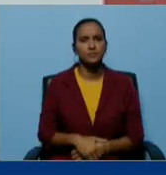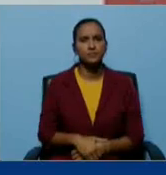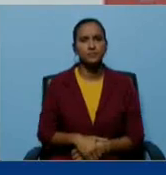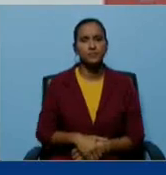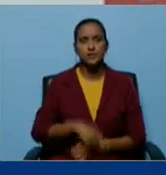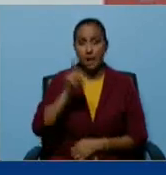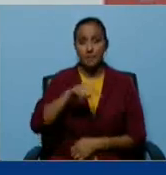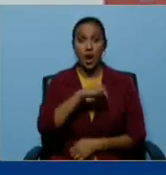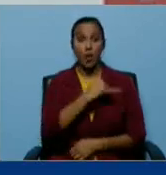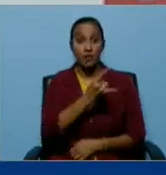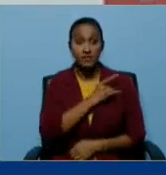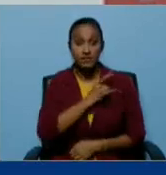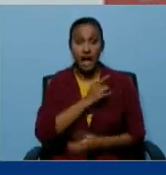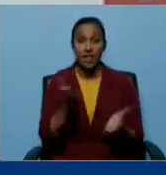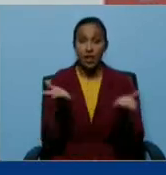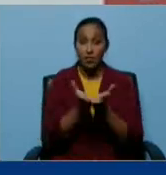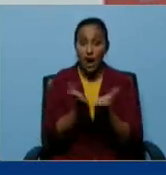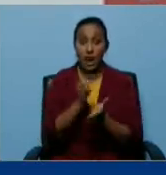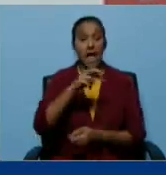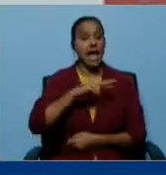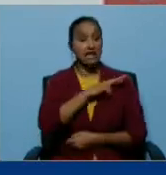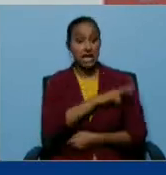académica, dijo Nico, religiosa,